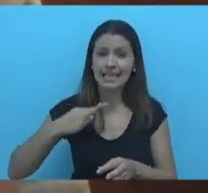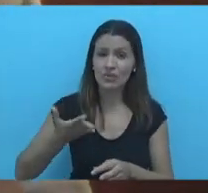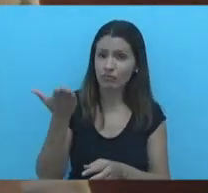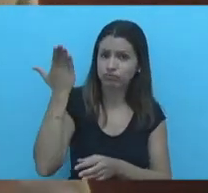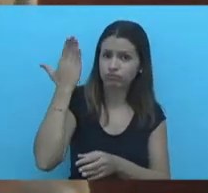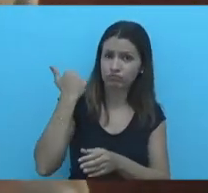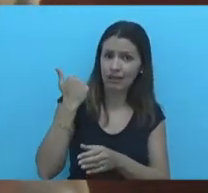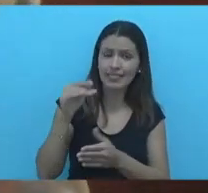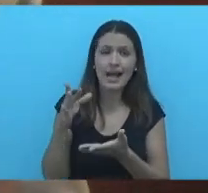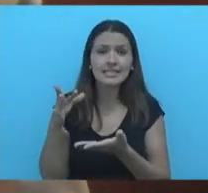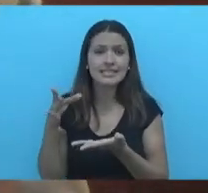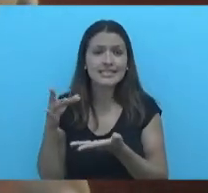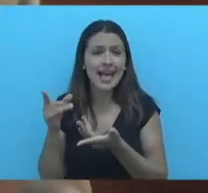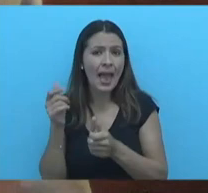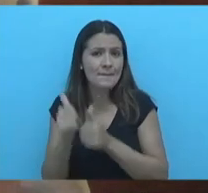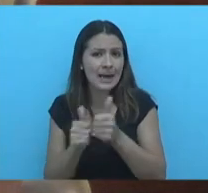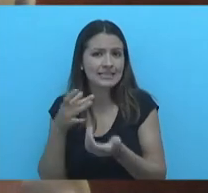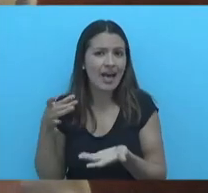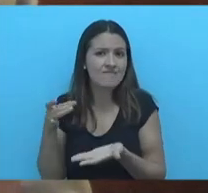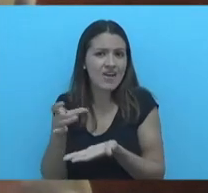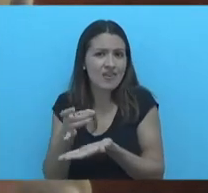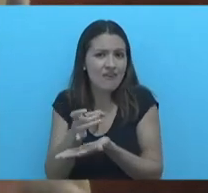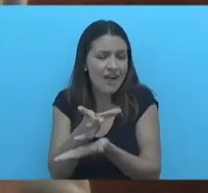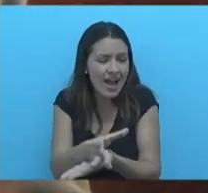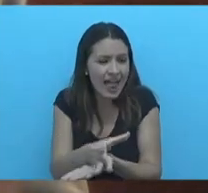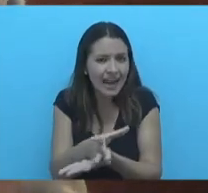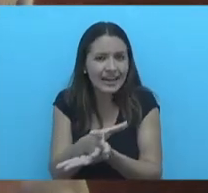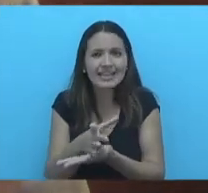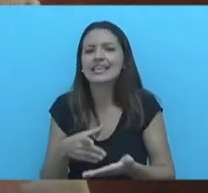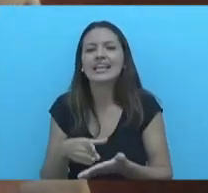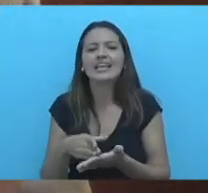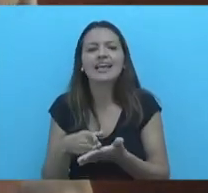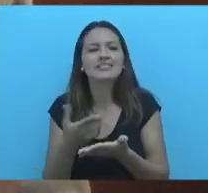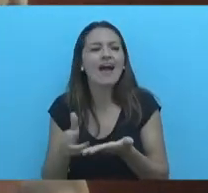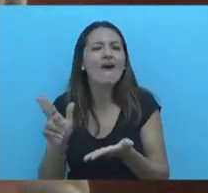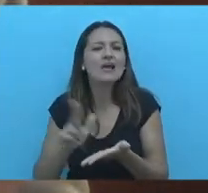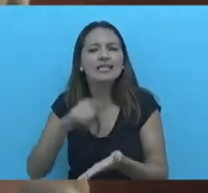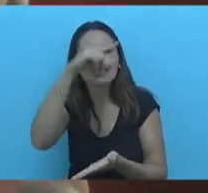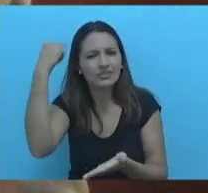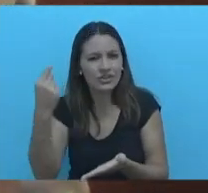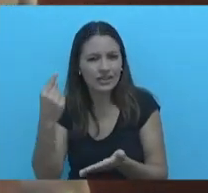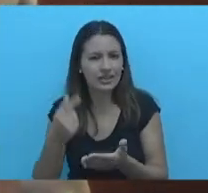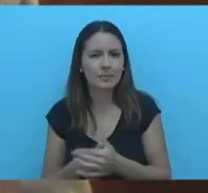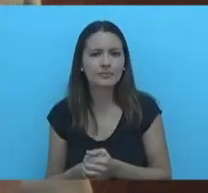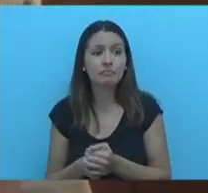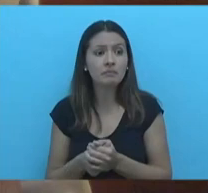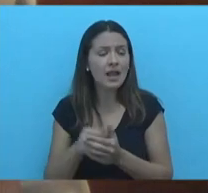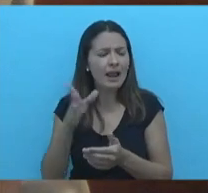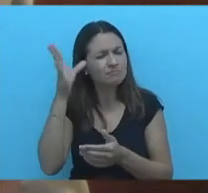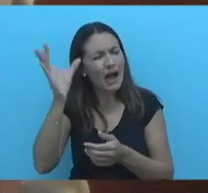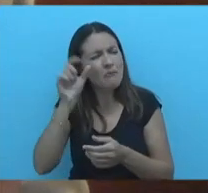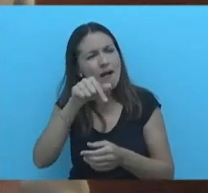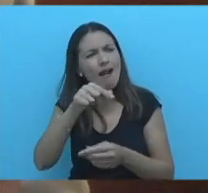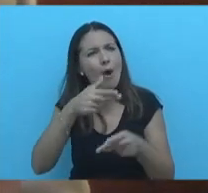los ferrocarriles, ante una plaza allí en Retiro que expresaba en la multitudinaria presencia de tantos trabajadores, sobre